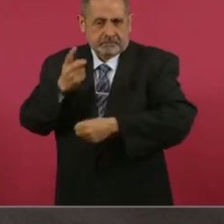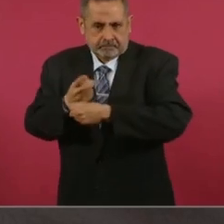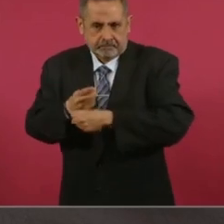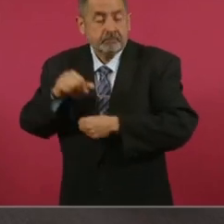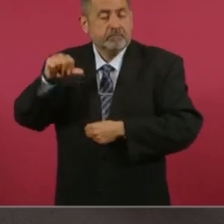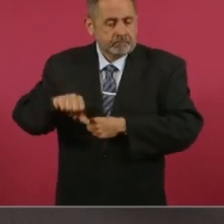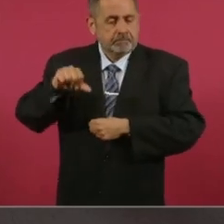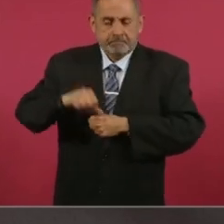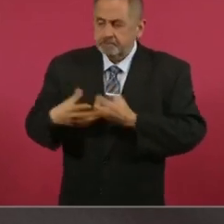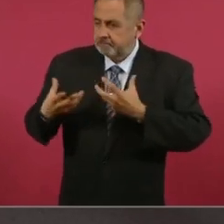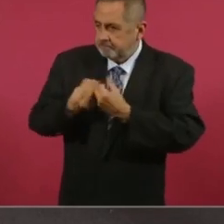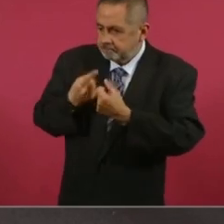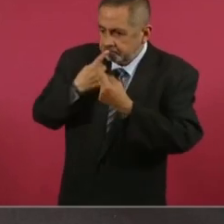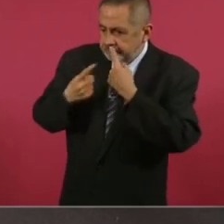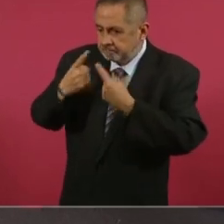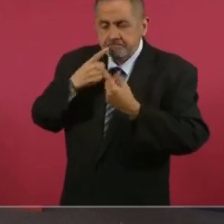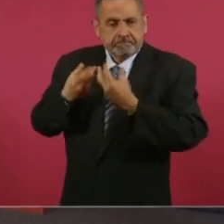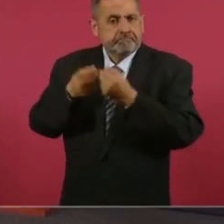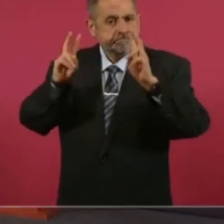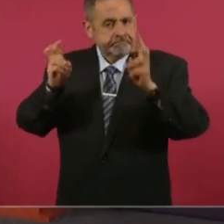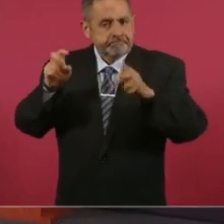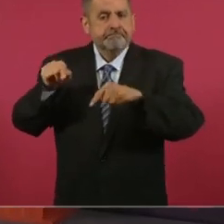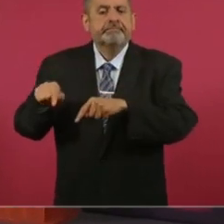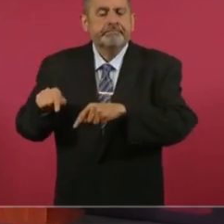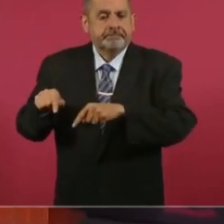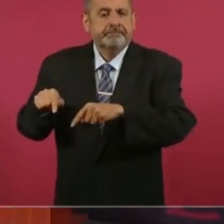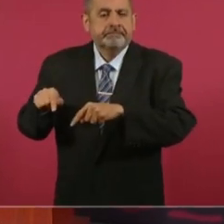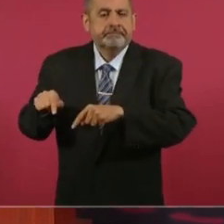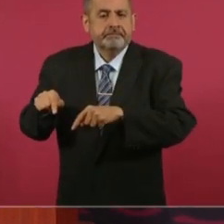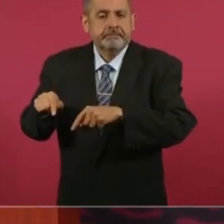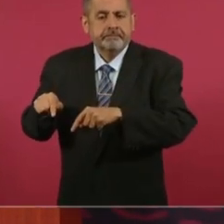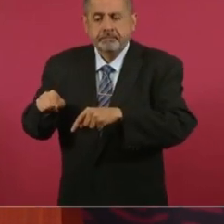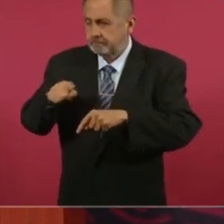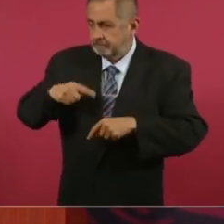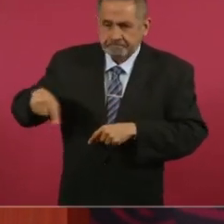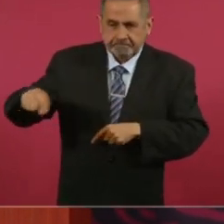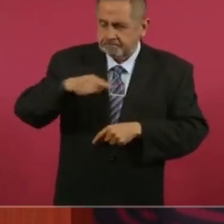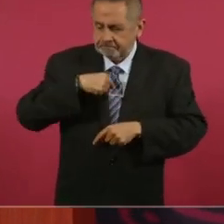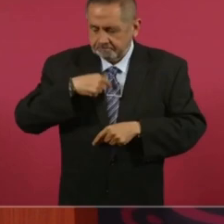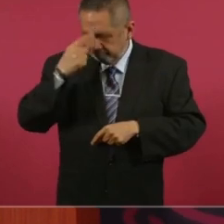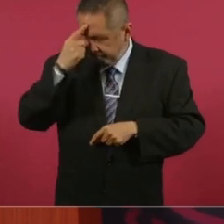trató este tema, se acordó